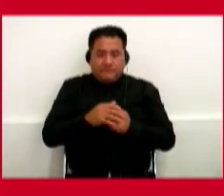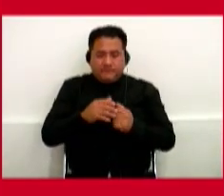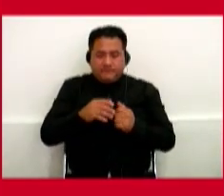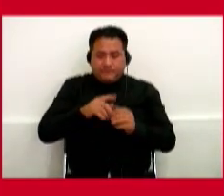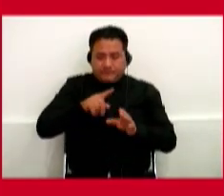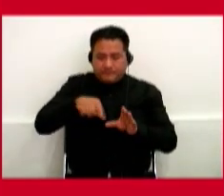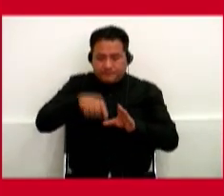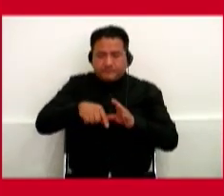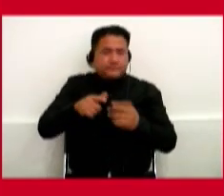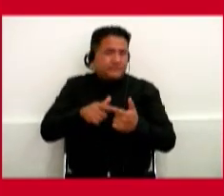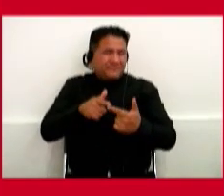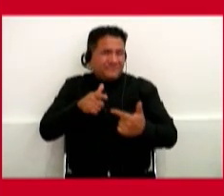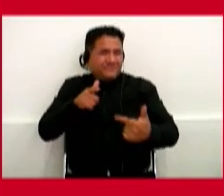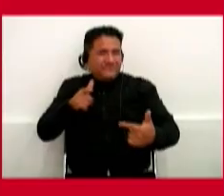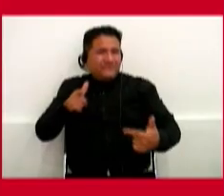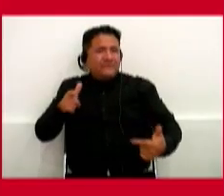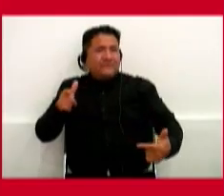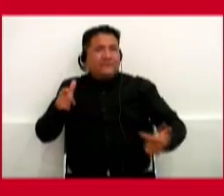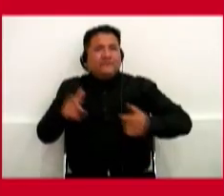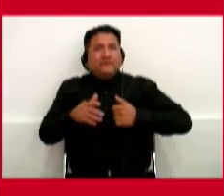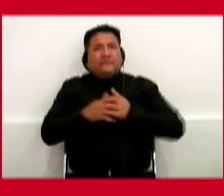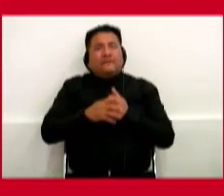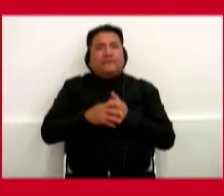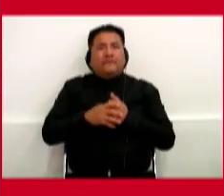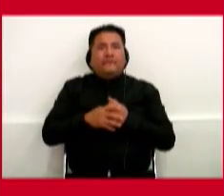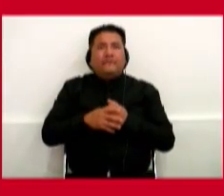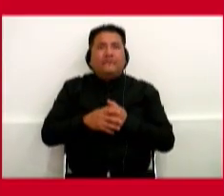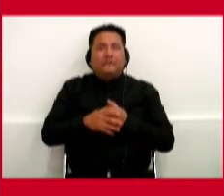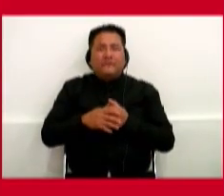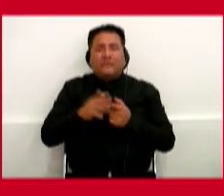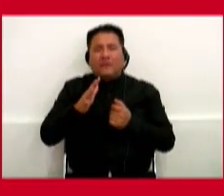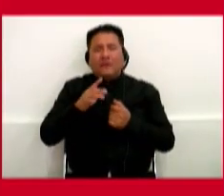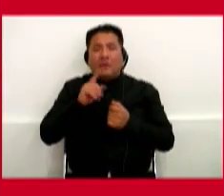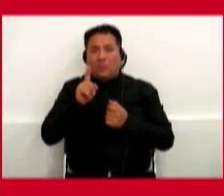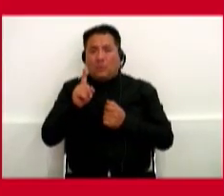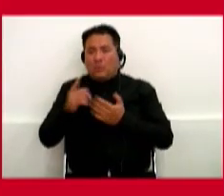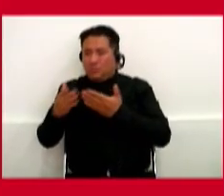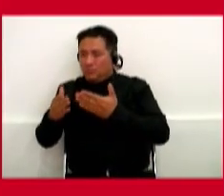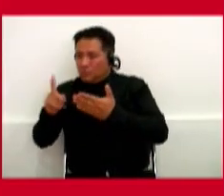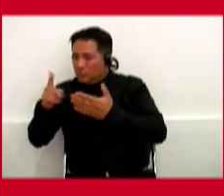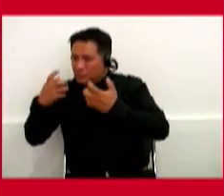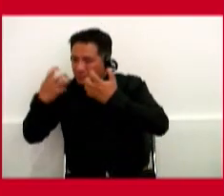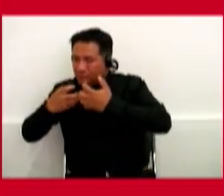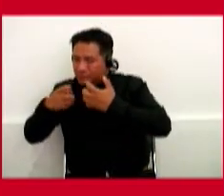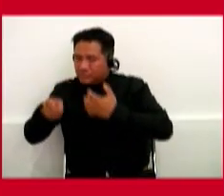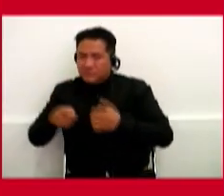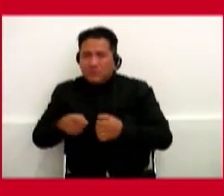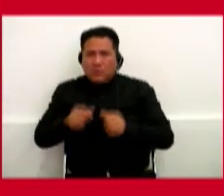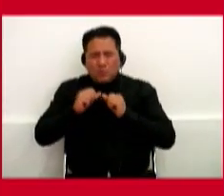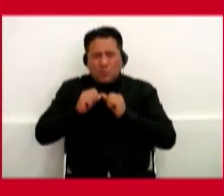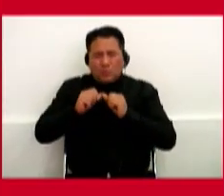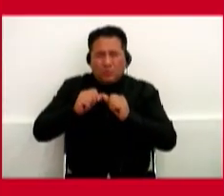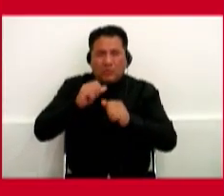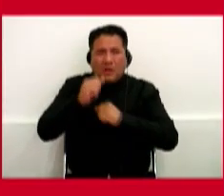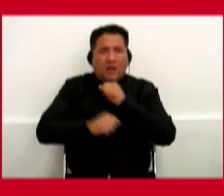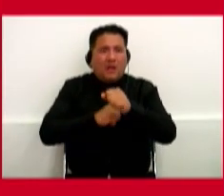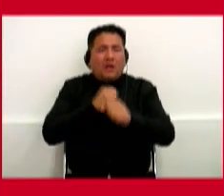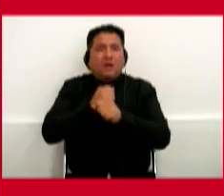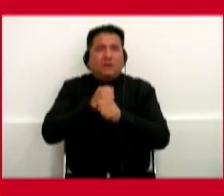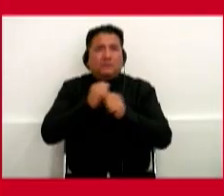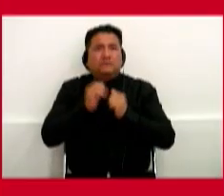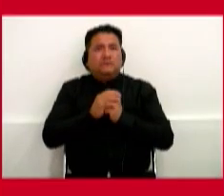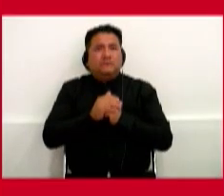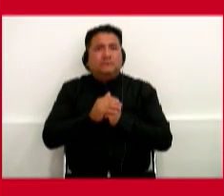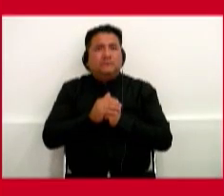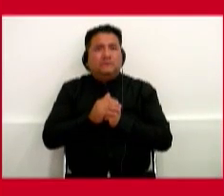no, el equipo tiene en la viga de perforación, tiene unas mordazas adelante que permiten el acoplamiento y desacoplamiento de las